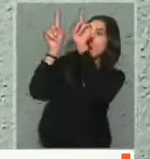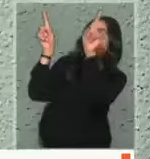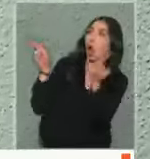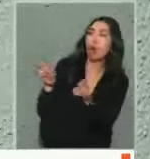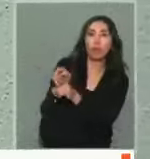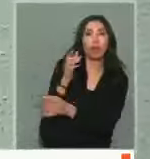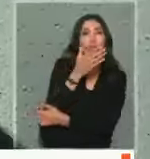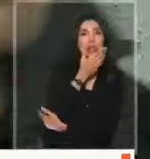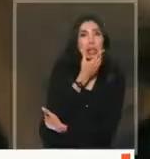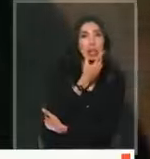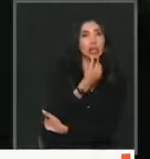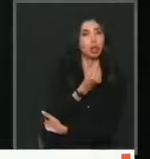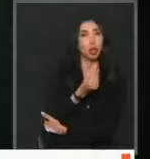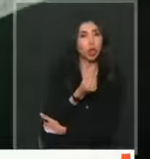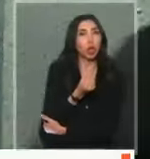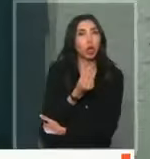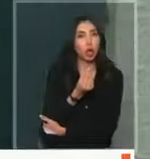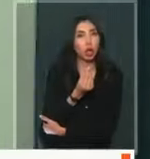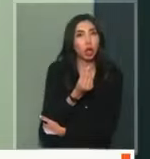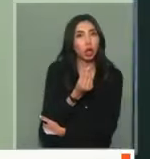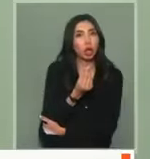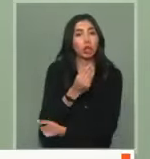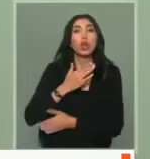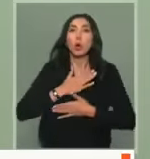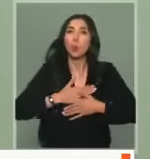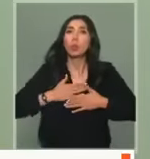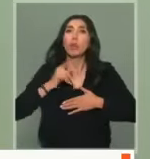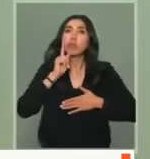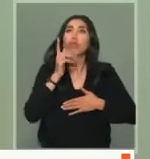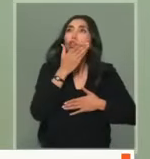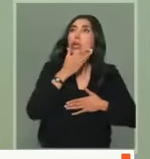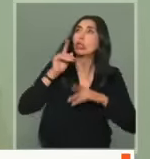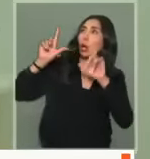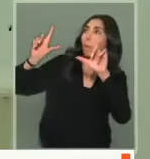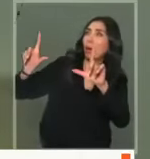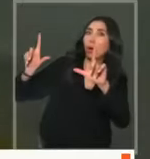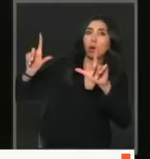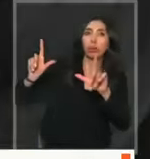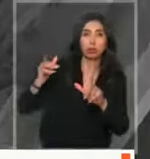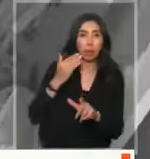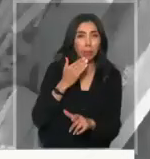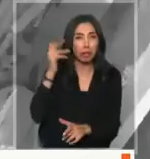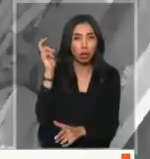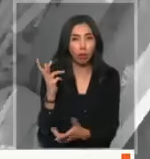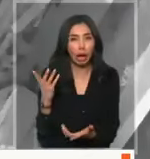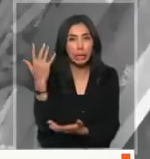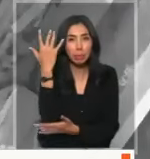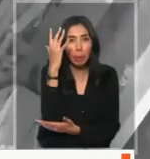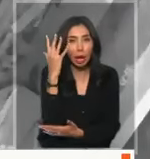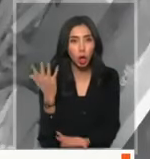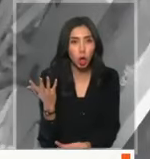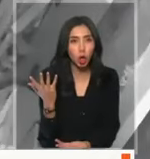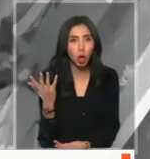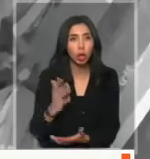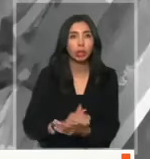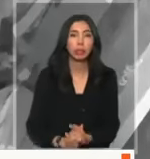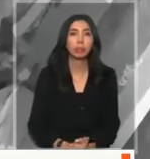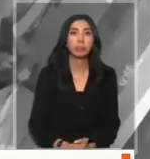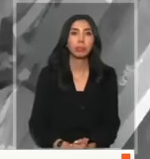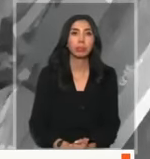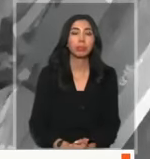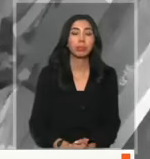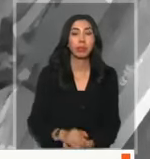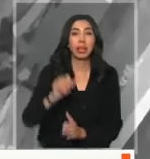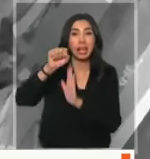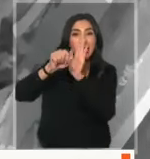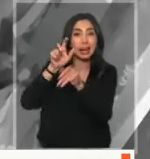vienen diseñadores y nos gusta tener bonito. ¿Cachai? Pero se robaron hasta los espejos. Pero lo más insólito de este robo es que las cámaras